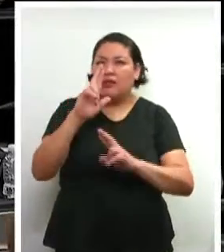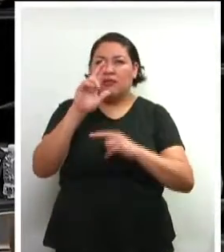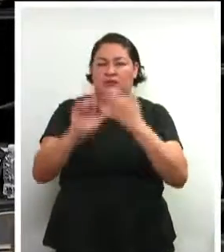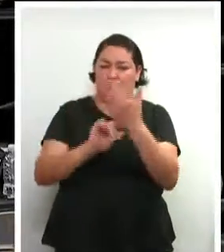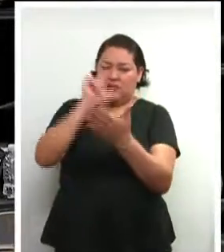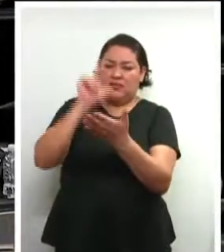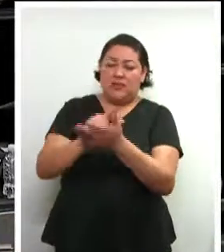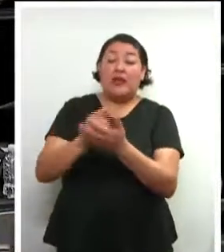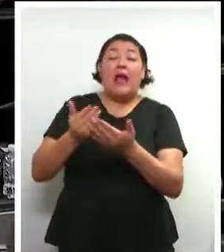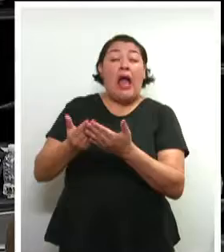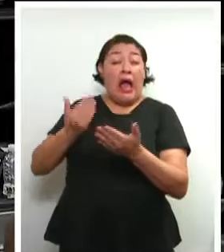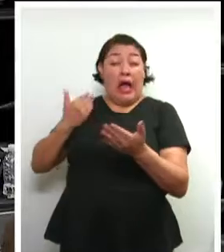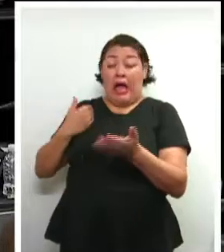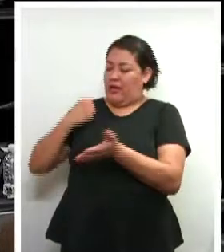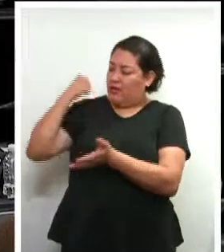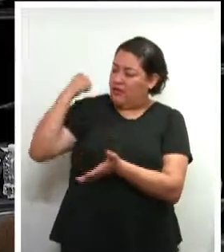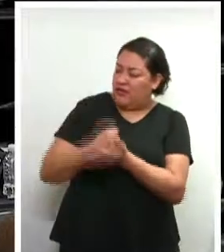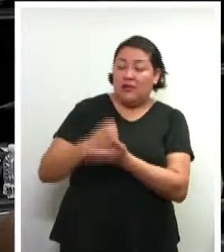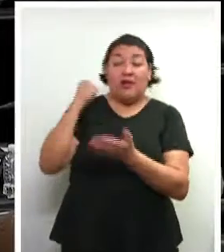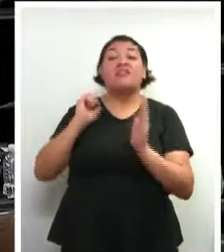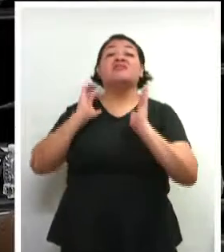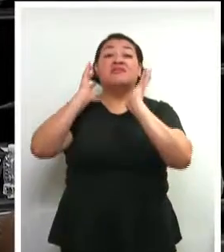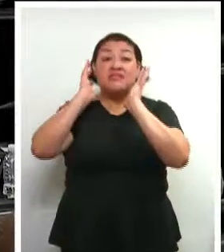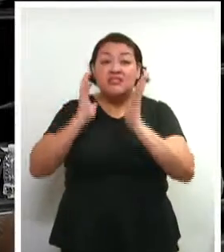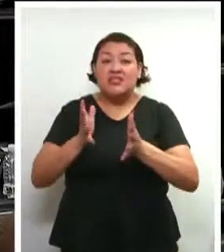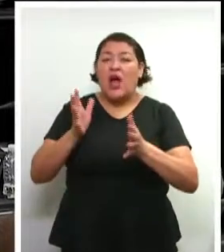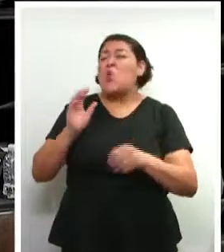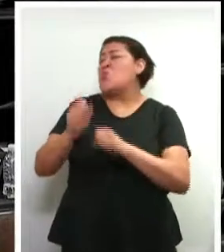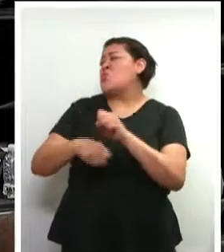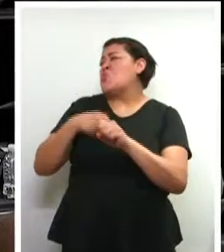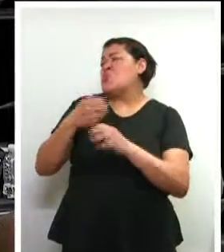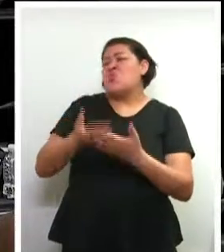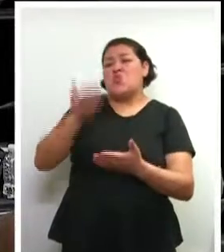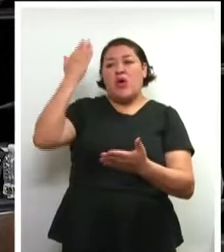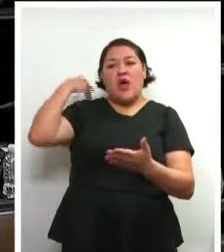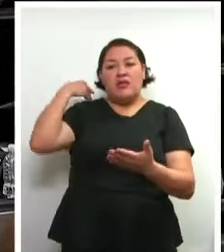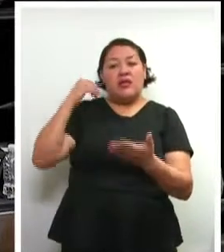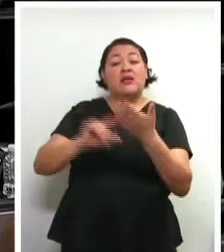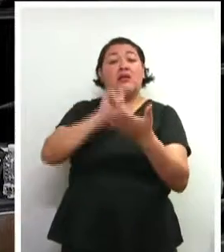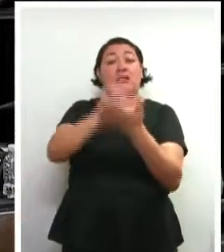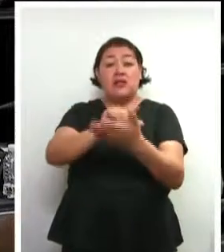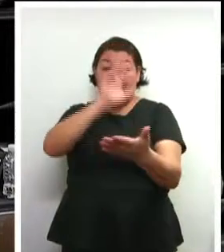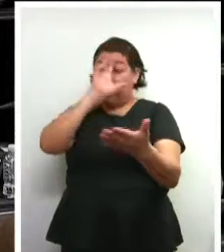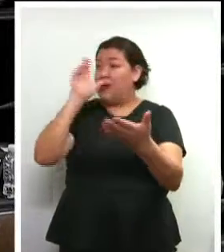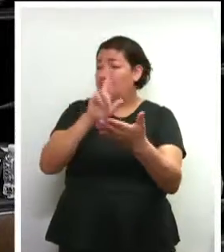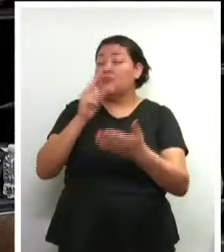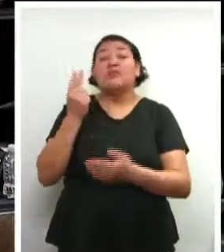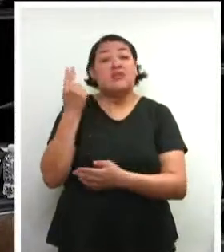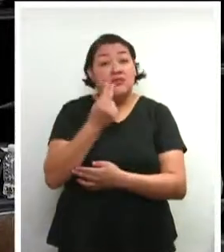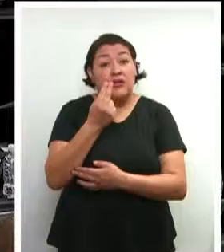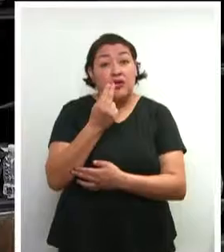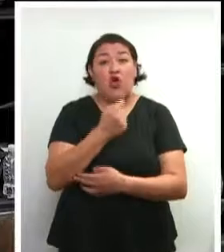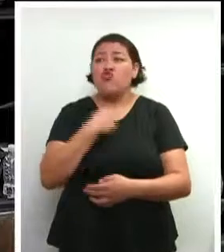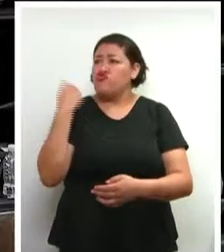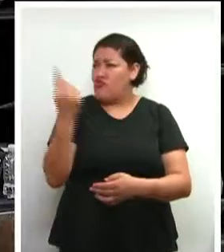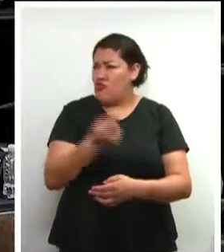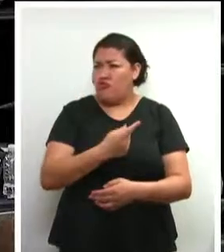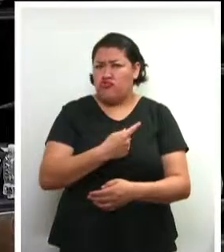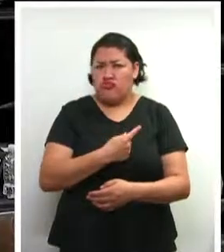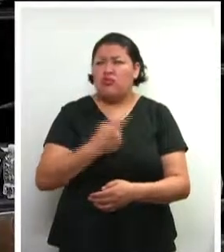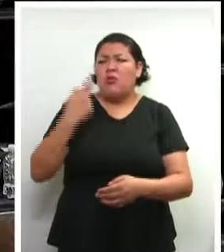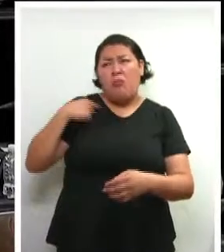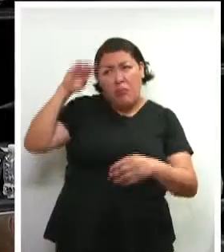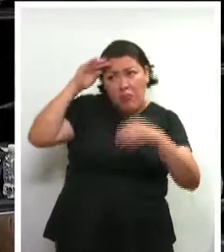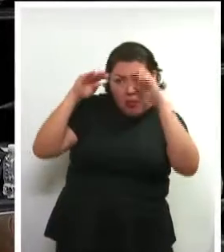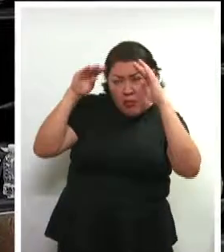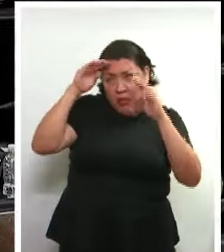que se aprobaron en este país hace muchos de años se respeten. Todos tenemos derecho de respetar, de pensar